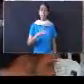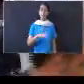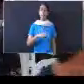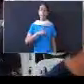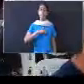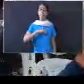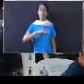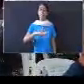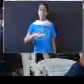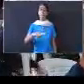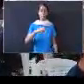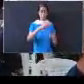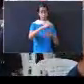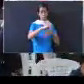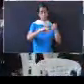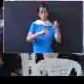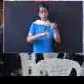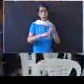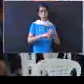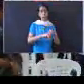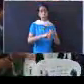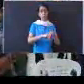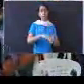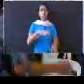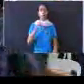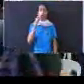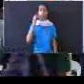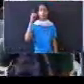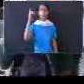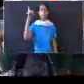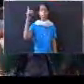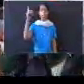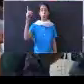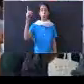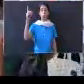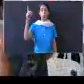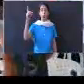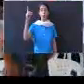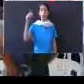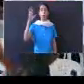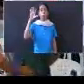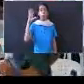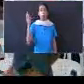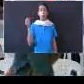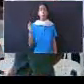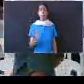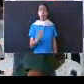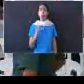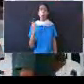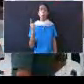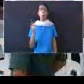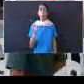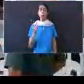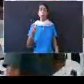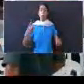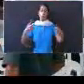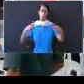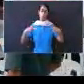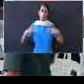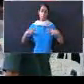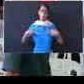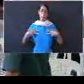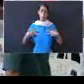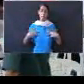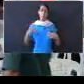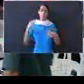Necesita ser En el pueblo Señor Porque todo lo